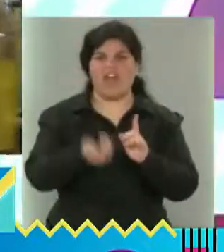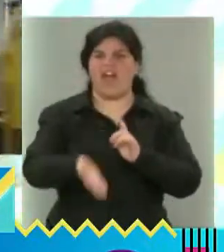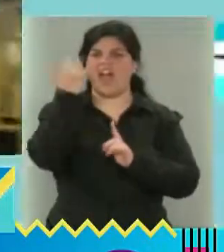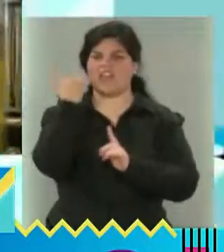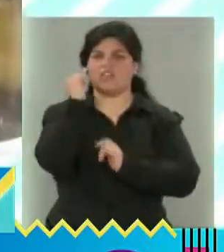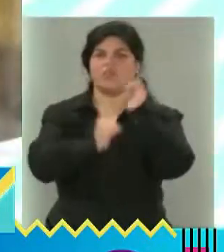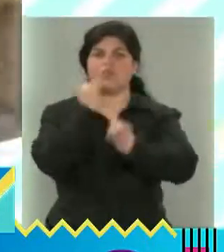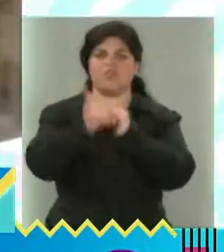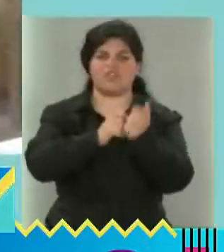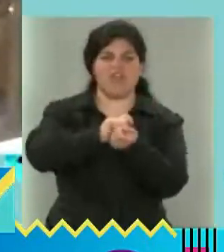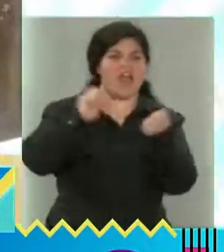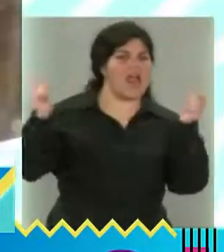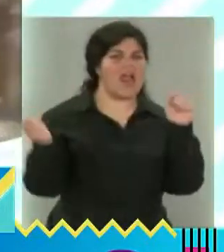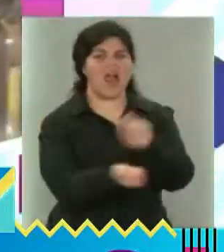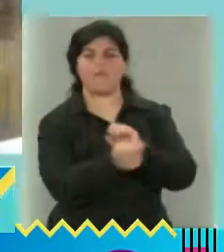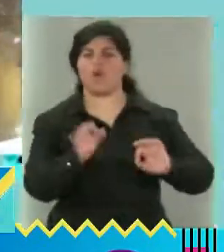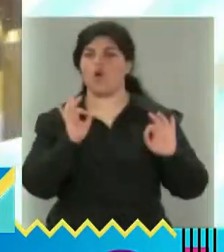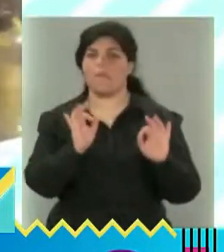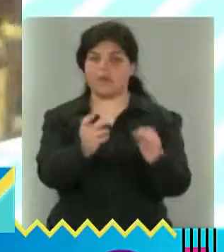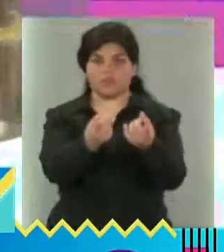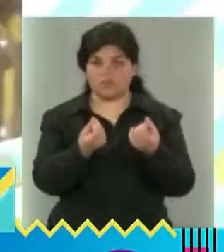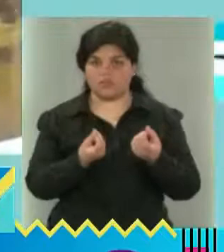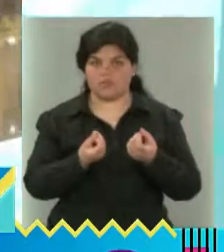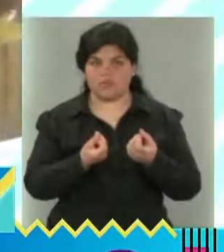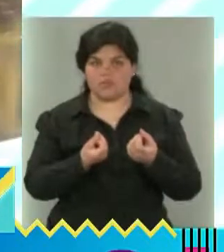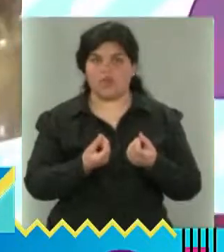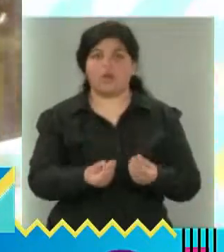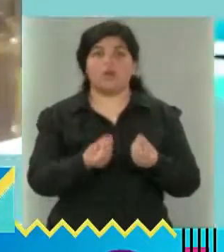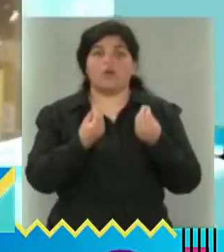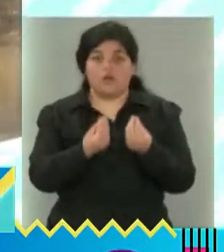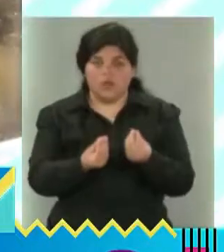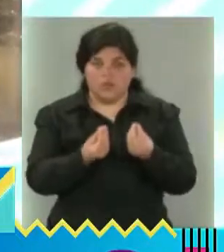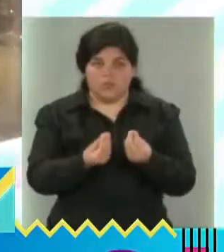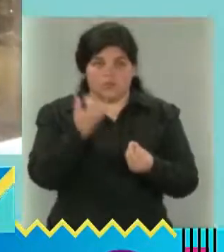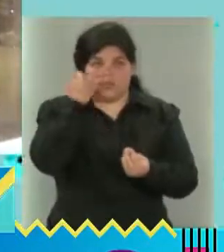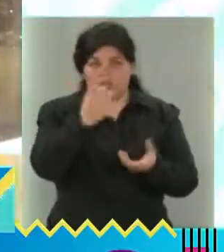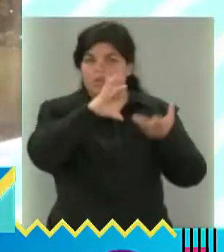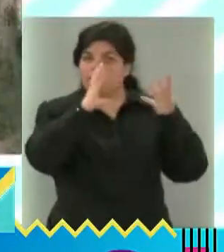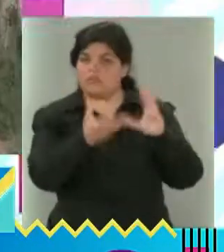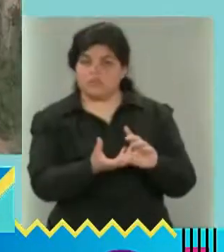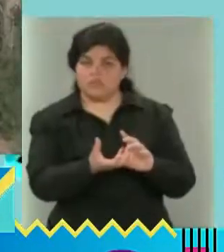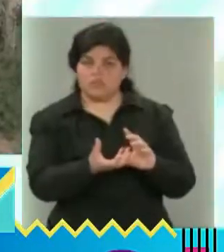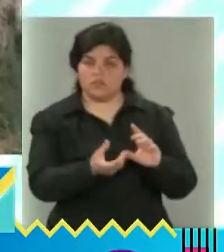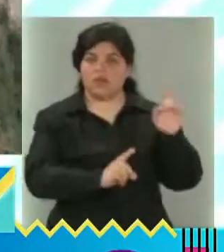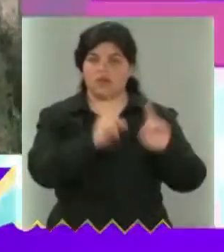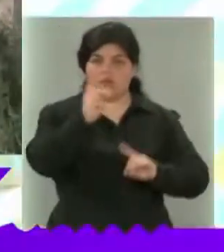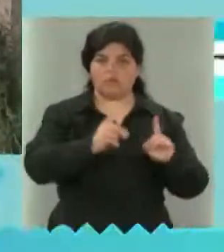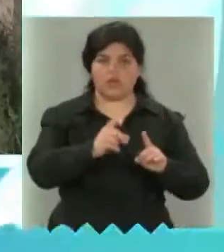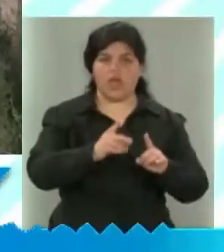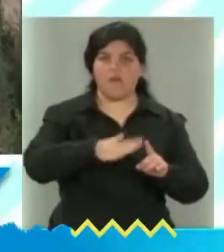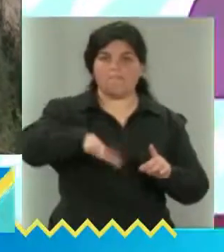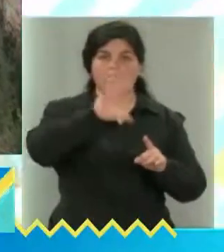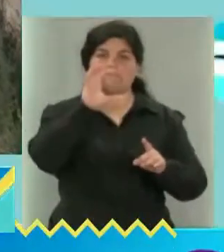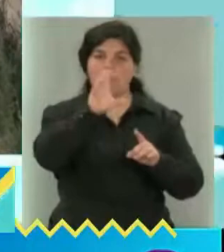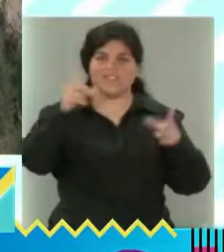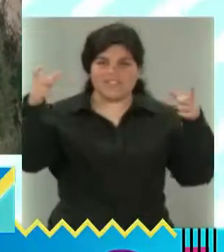ahí faltan. Uno de esos es obviamente la estrategia que, si bien le han hecho una provincia menor en superficie, pero no menor